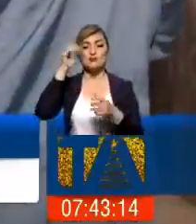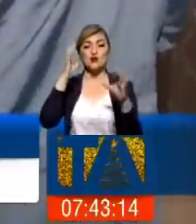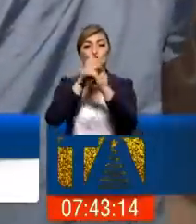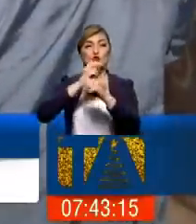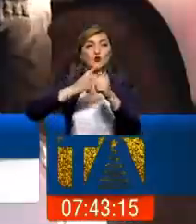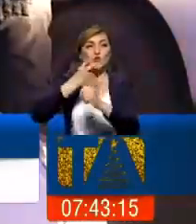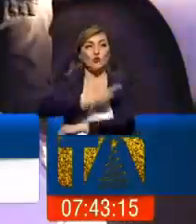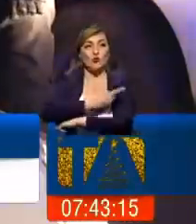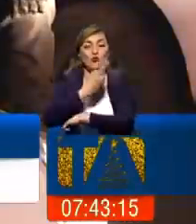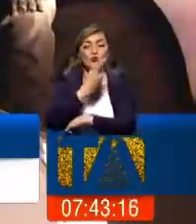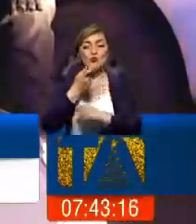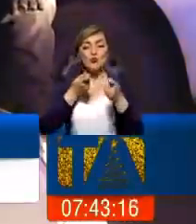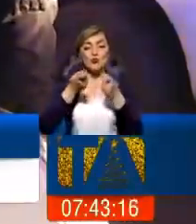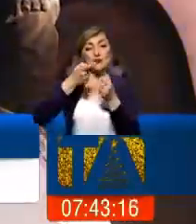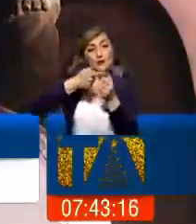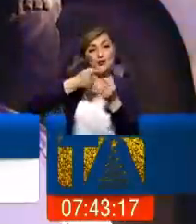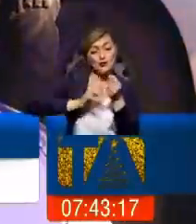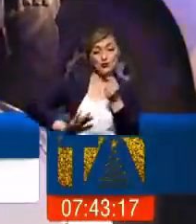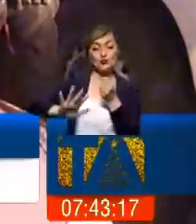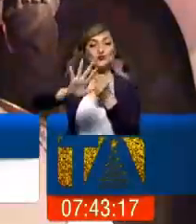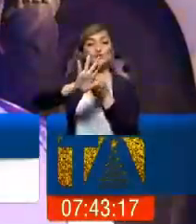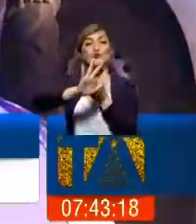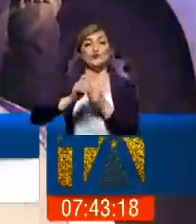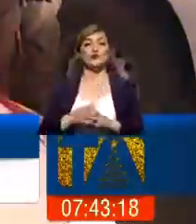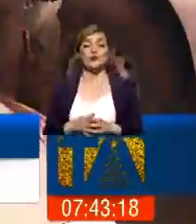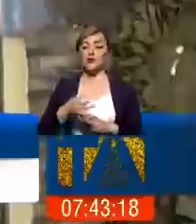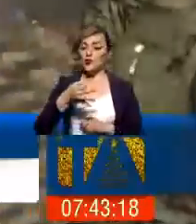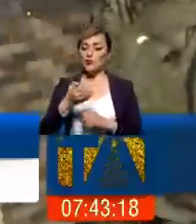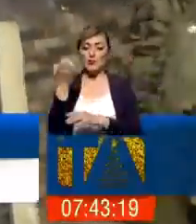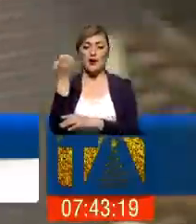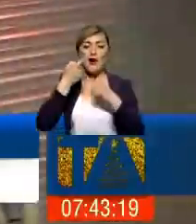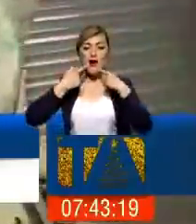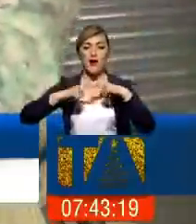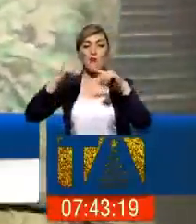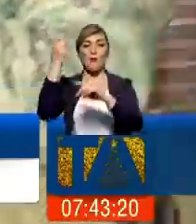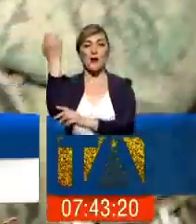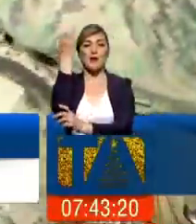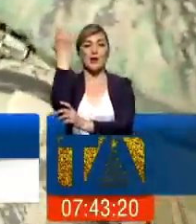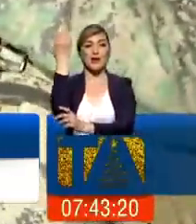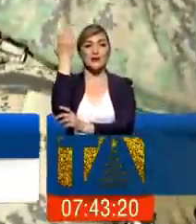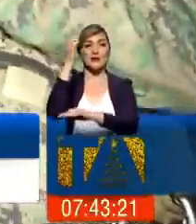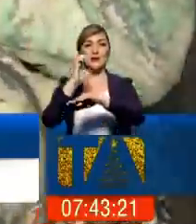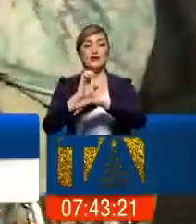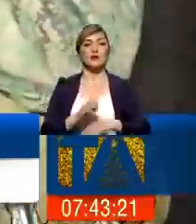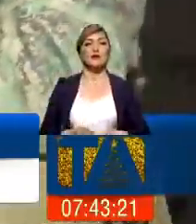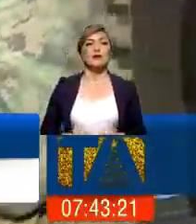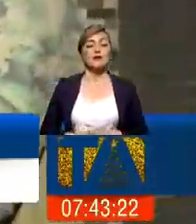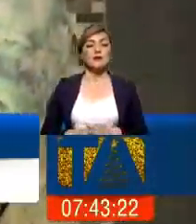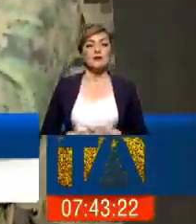segundo día de operativos en toda la capital, en cumplimiento al estado de excepción decretado por el Ejecutivo.